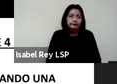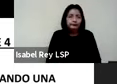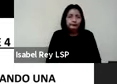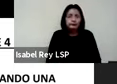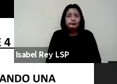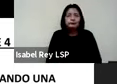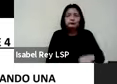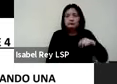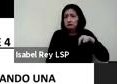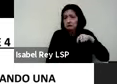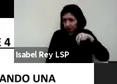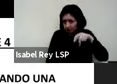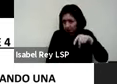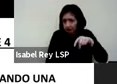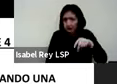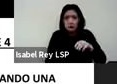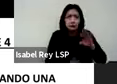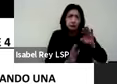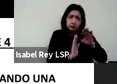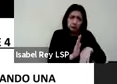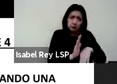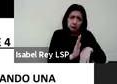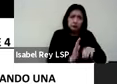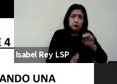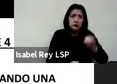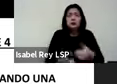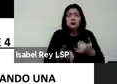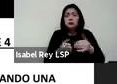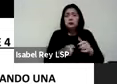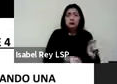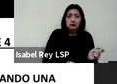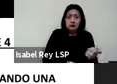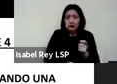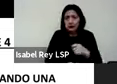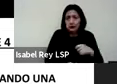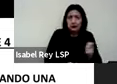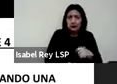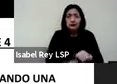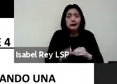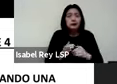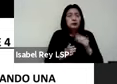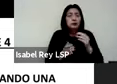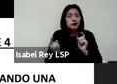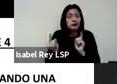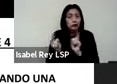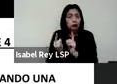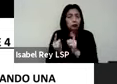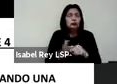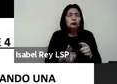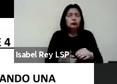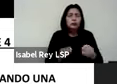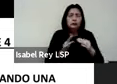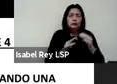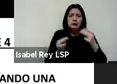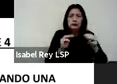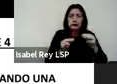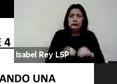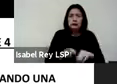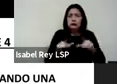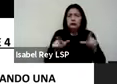El caminar también es bajo. El jugar tenis ya aumenta un poquitito porque están más juntos. El supermercado es un